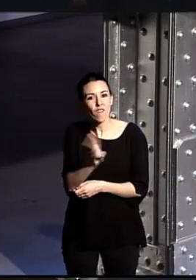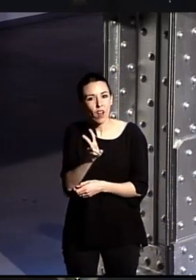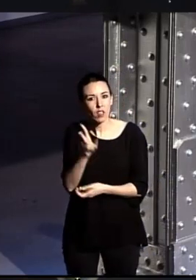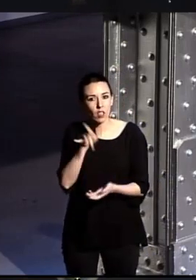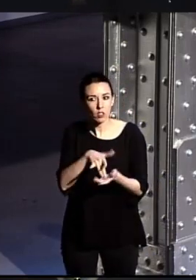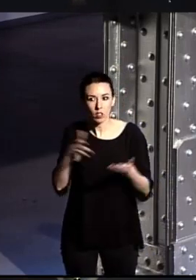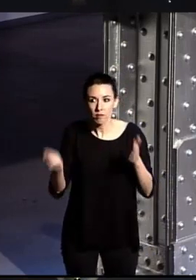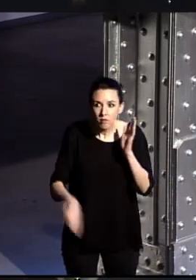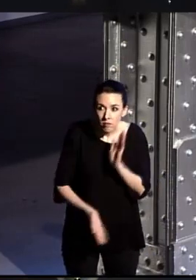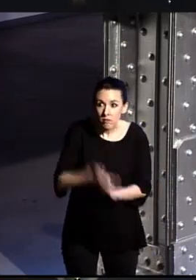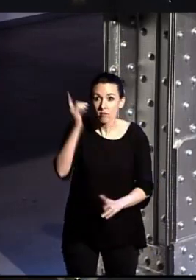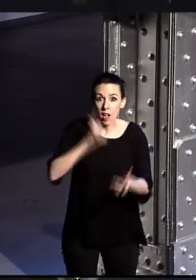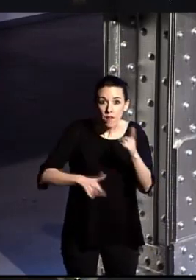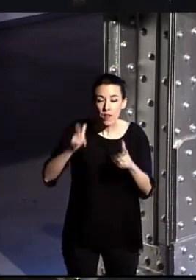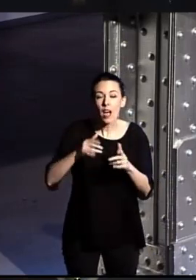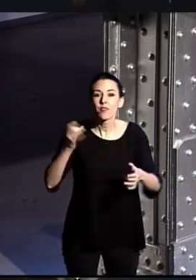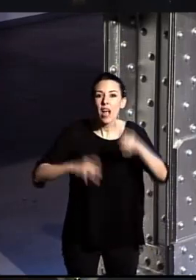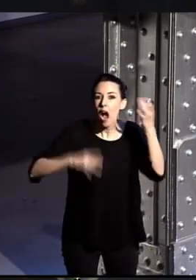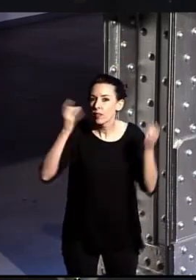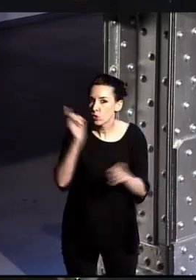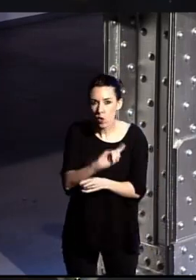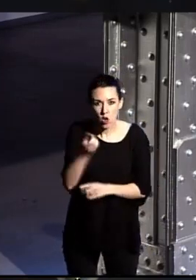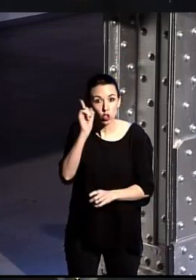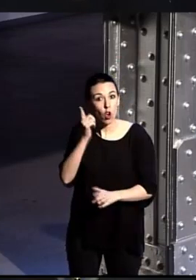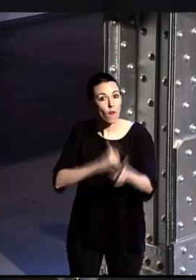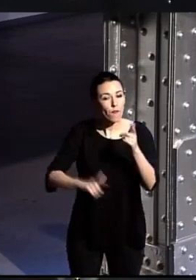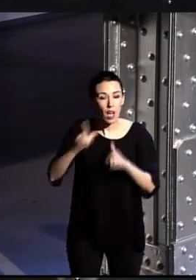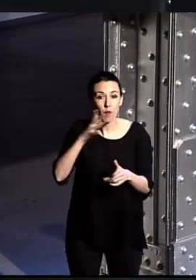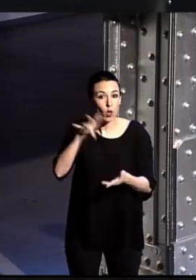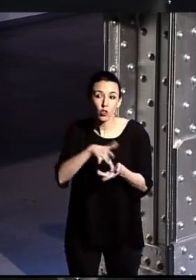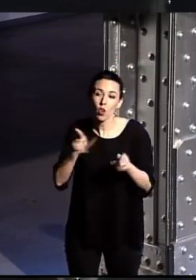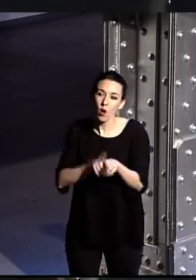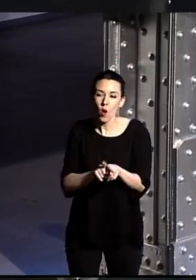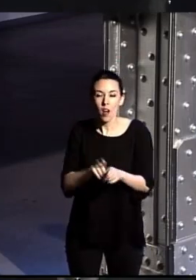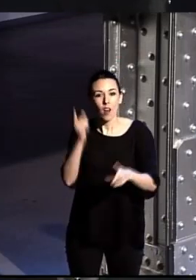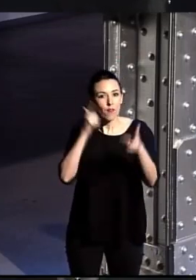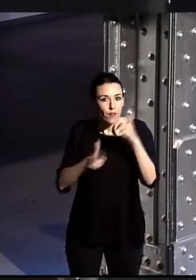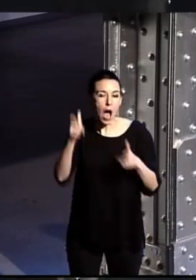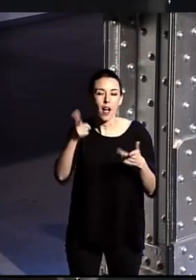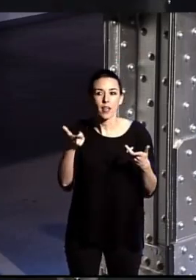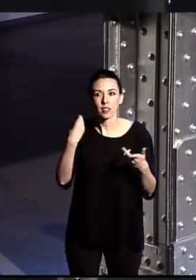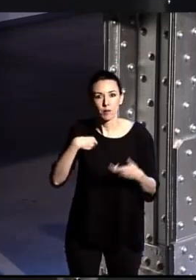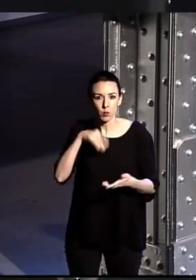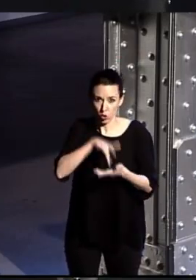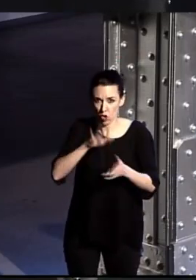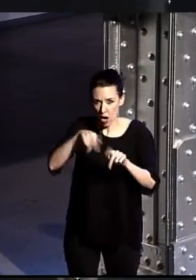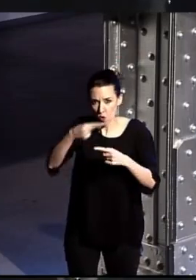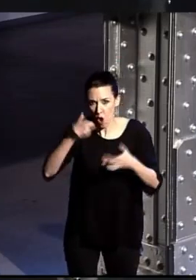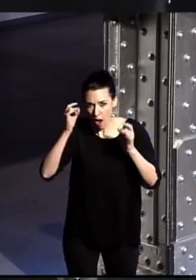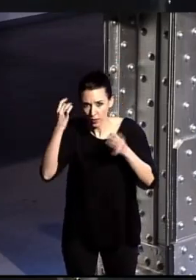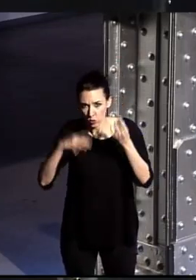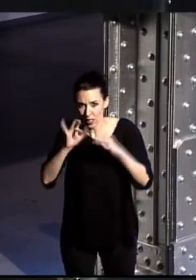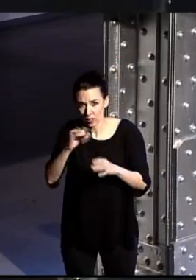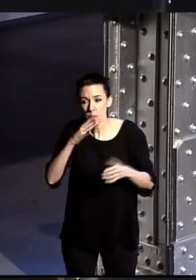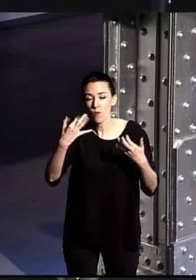se lanzan a un viaje, que no a la aventura, porque aunque luego resulten ser viajes en la que suceden aventuras,